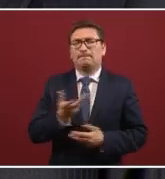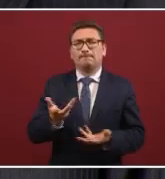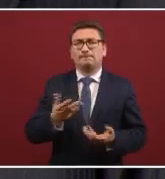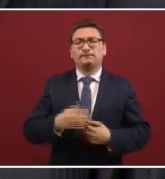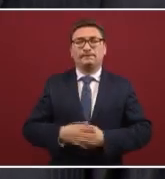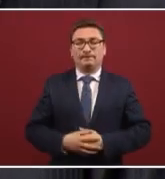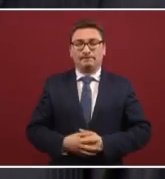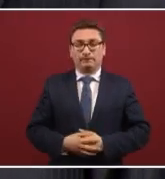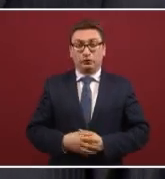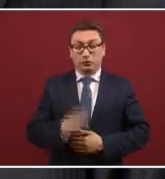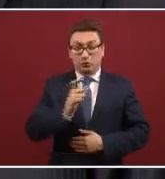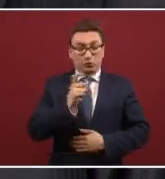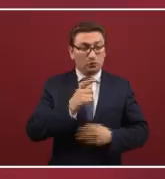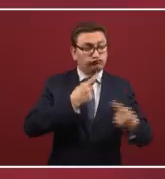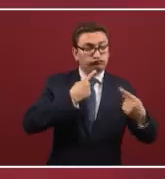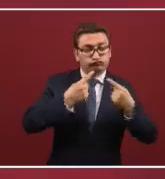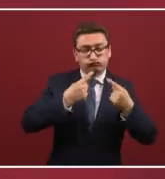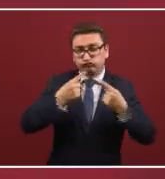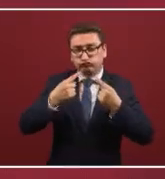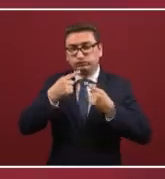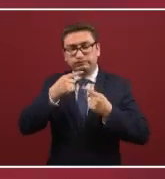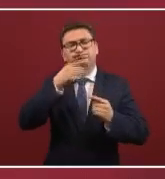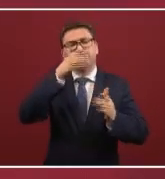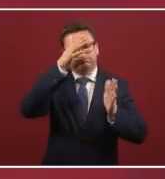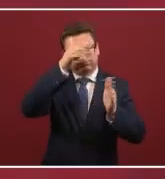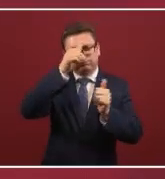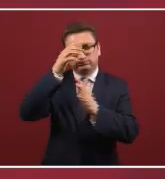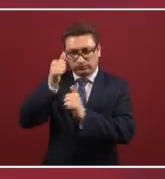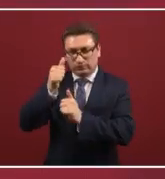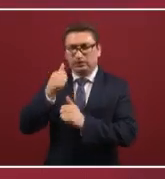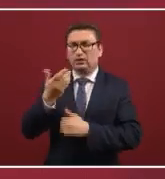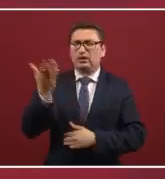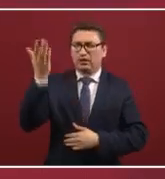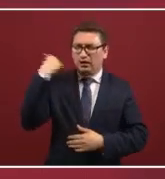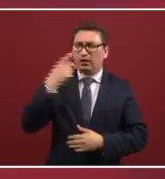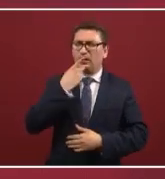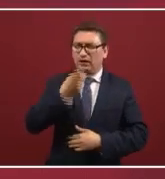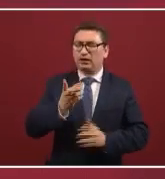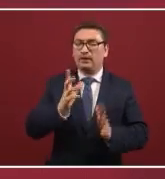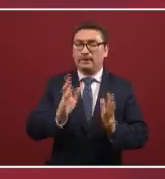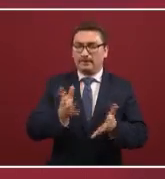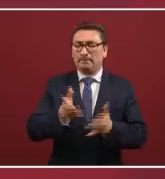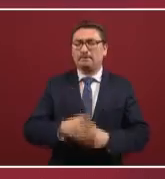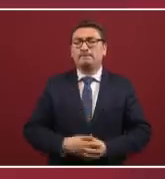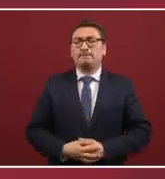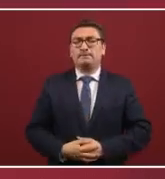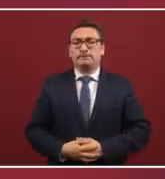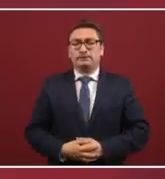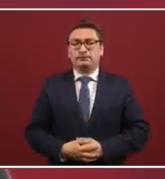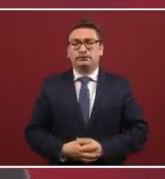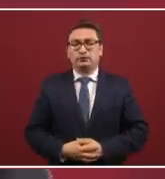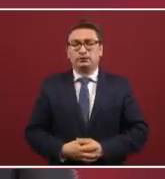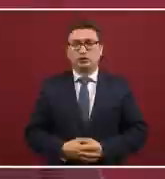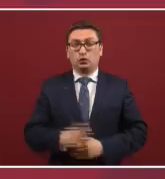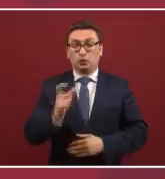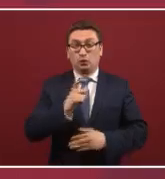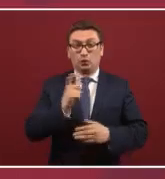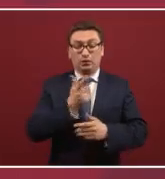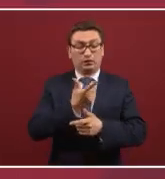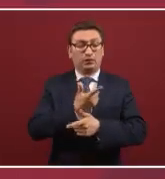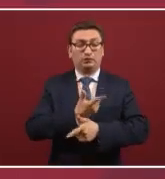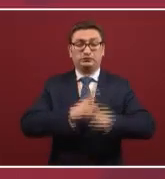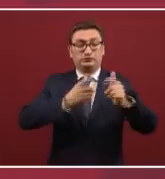se llegue a acuerdos, y lo hemos dicho en otras ocasiones, libre comercio sí,